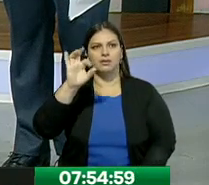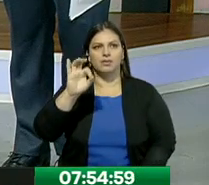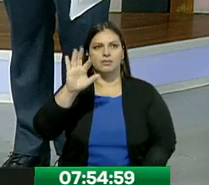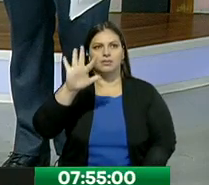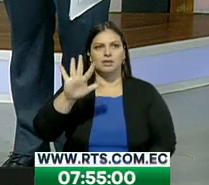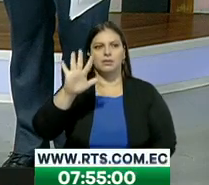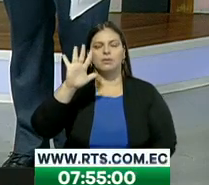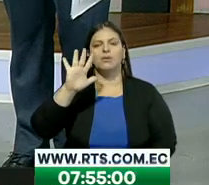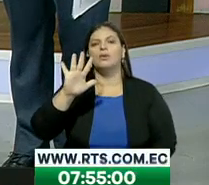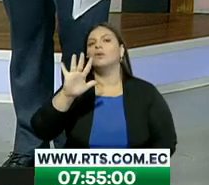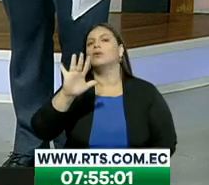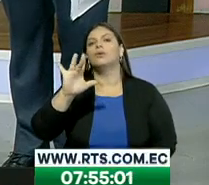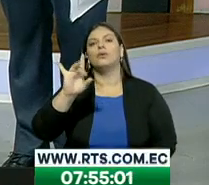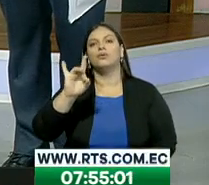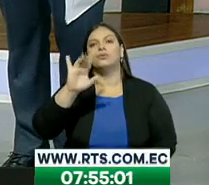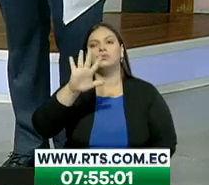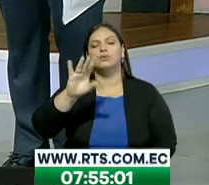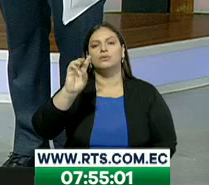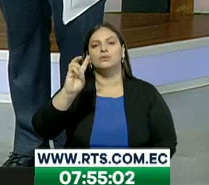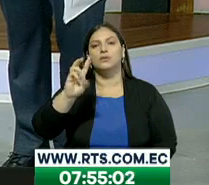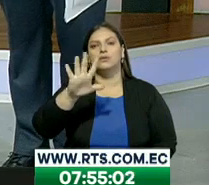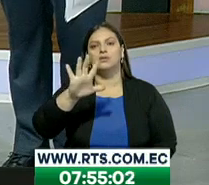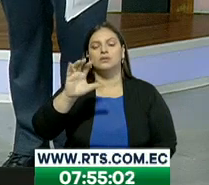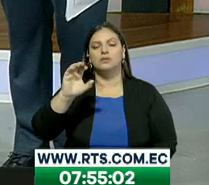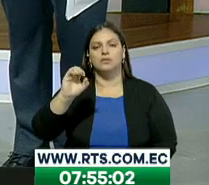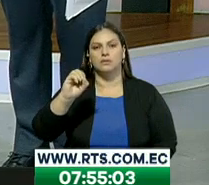096-9585-650. ¿Cuál es el otro, mi querido José Luis? El otro es el